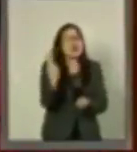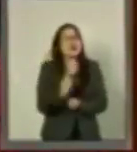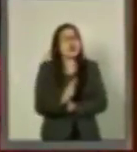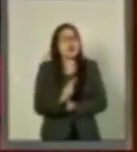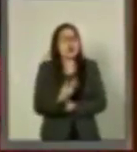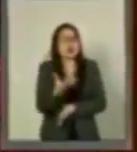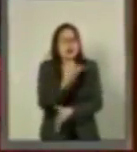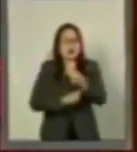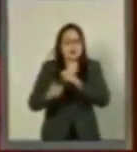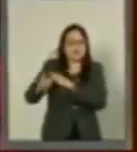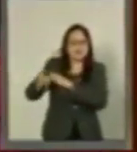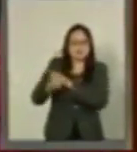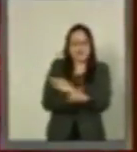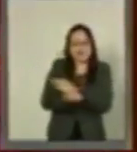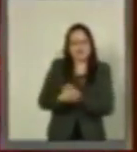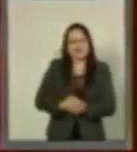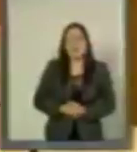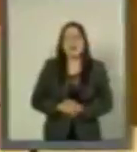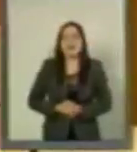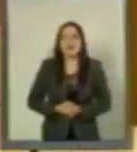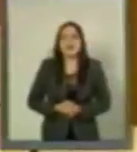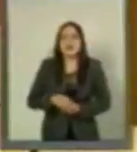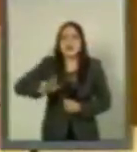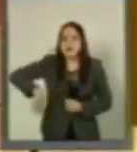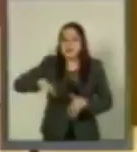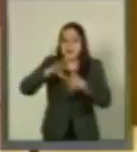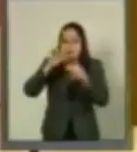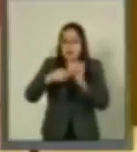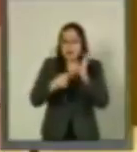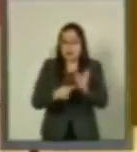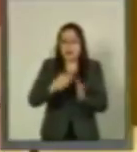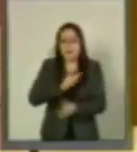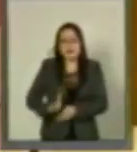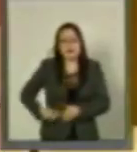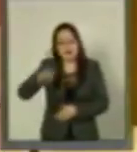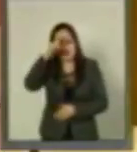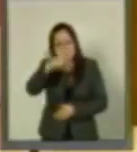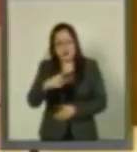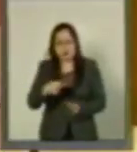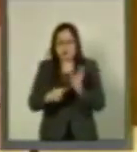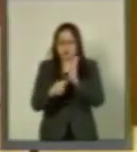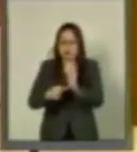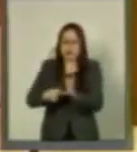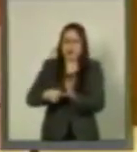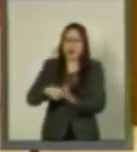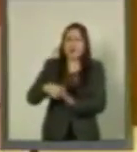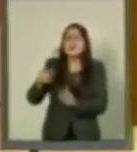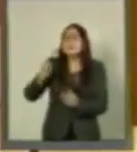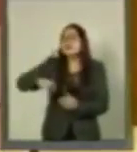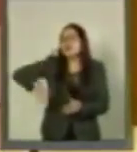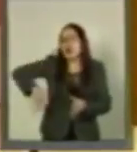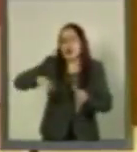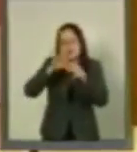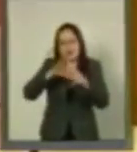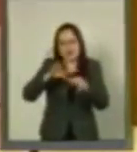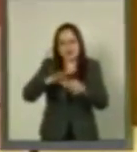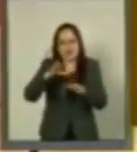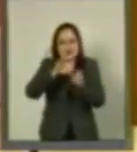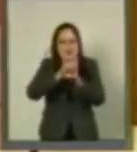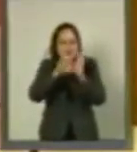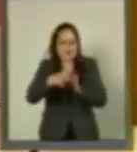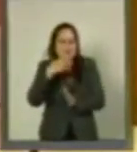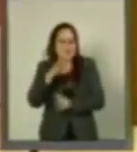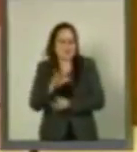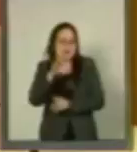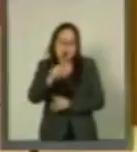de algo más. Entonces el caso que le expongo del presidente de la República no es el choque de la esquina que refiere el presidente. Es un hecho